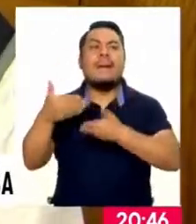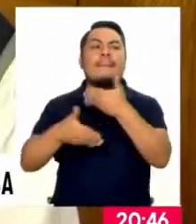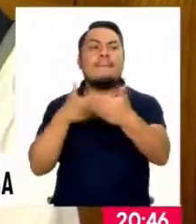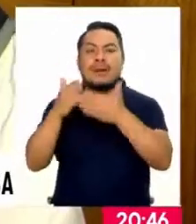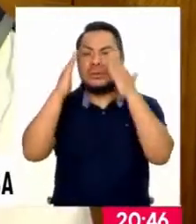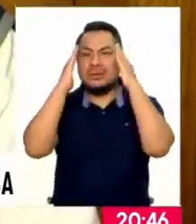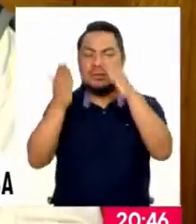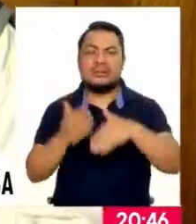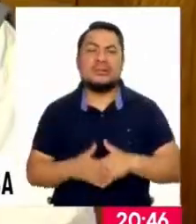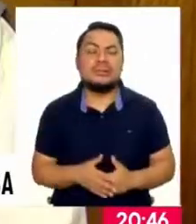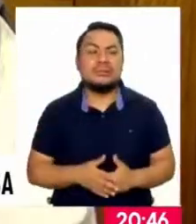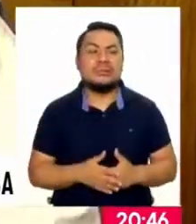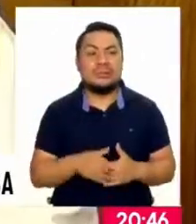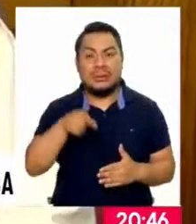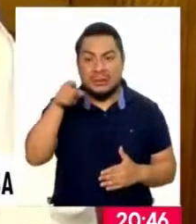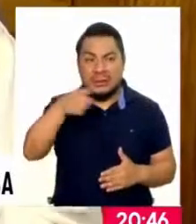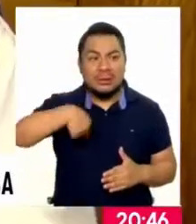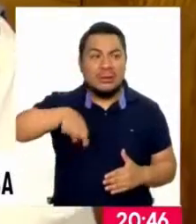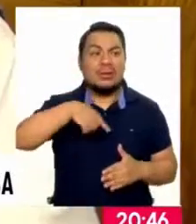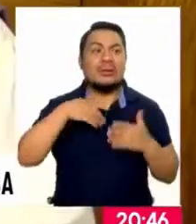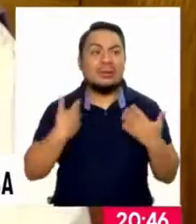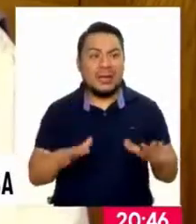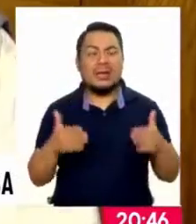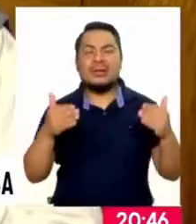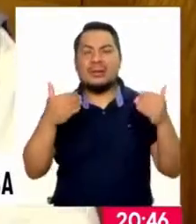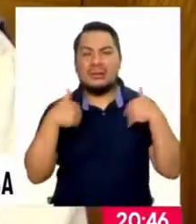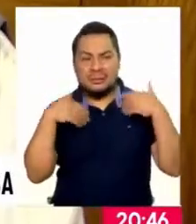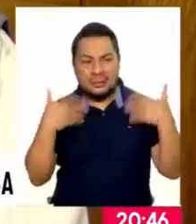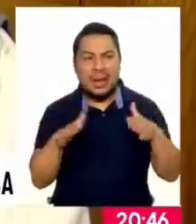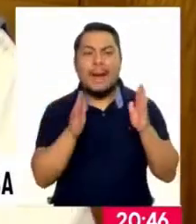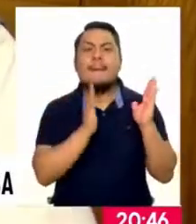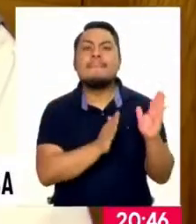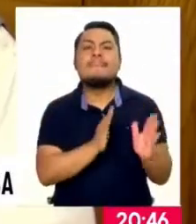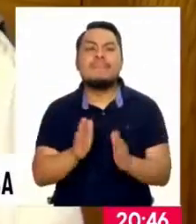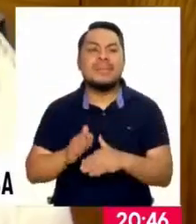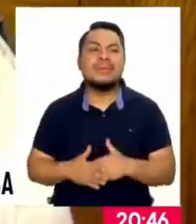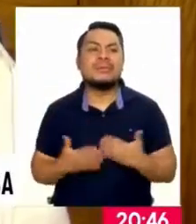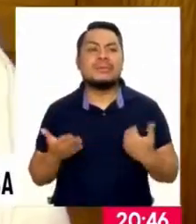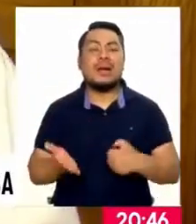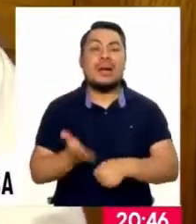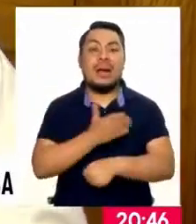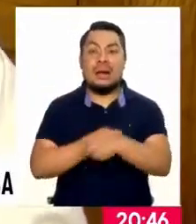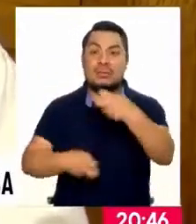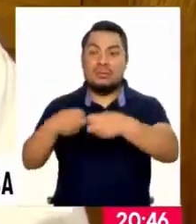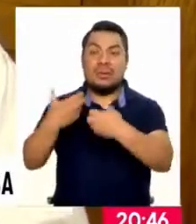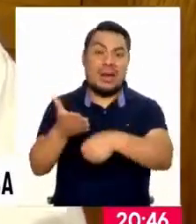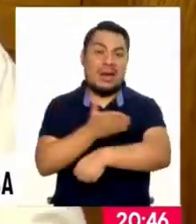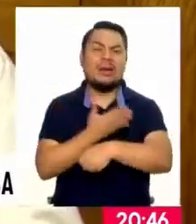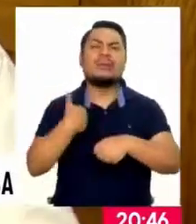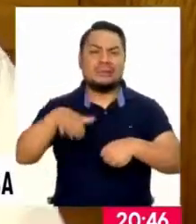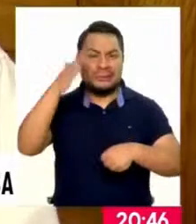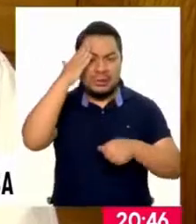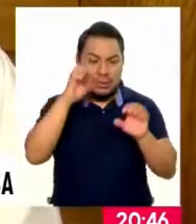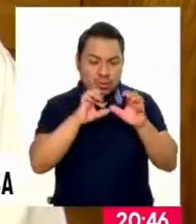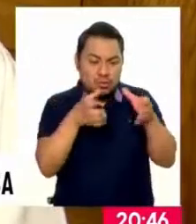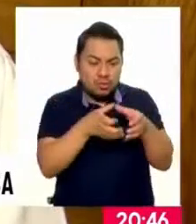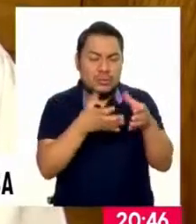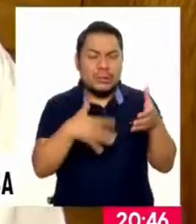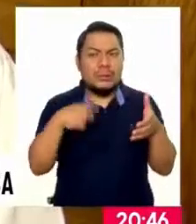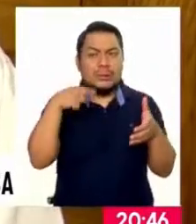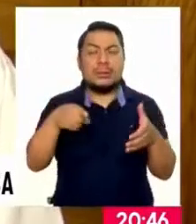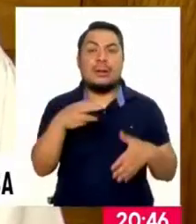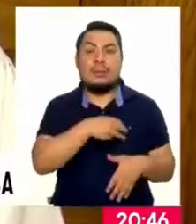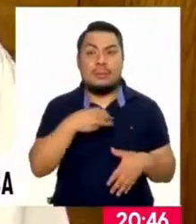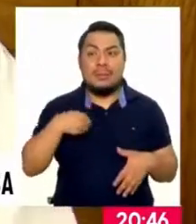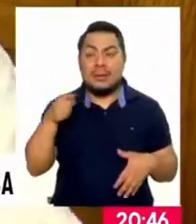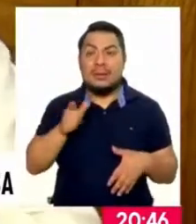de atención para eso nosotros ya tenemos preparados no antes del conflicto nosotros por encargo de nuestra